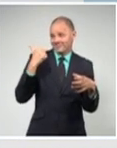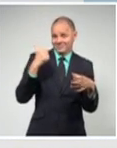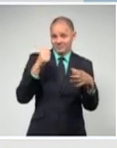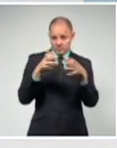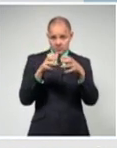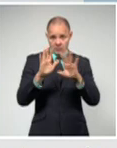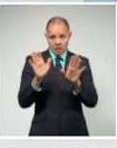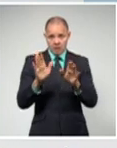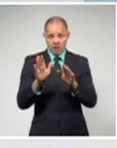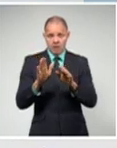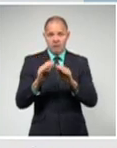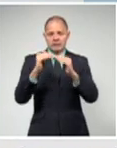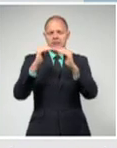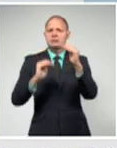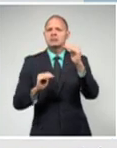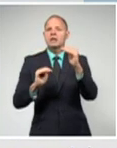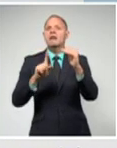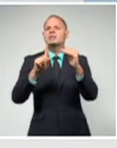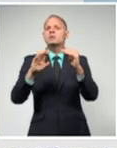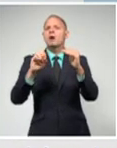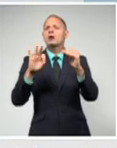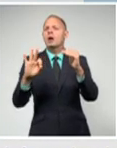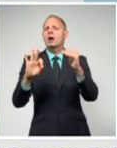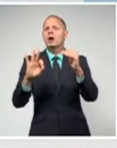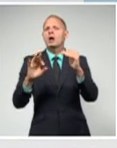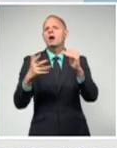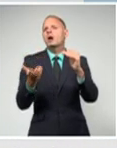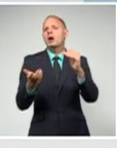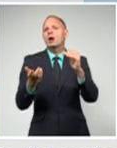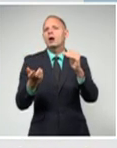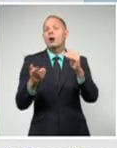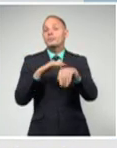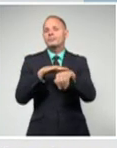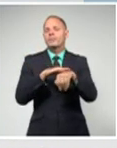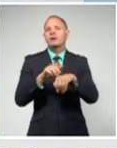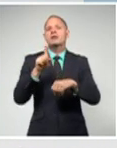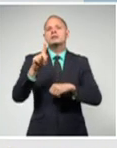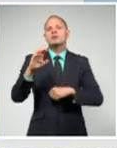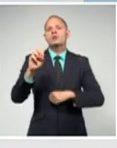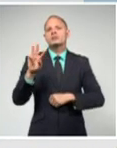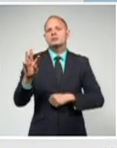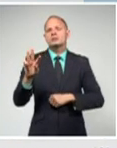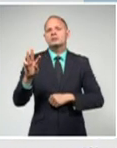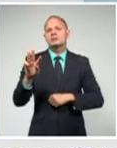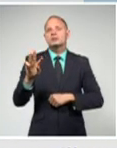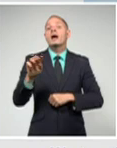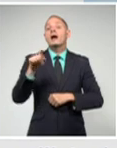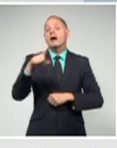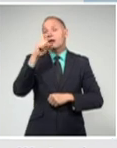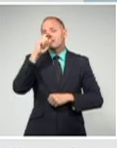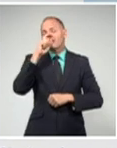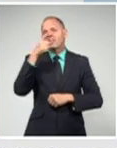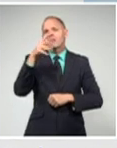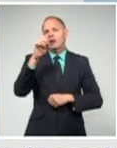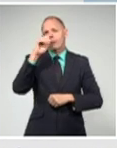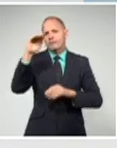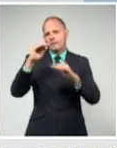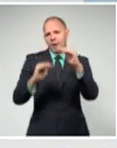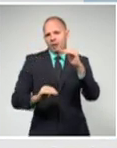con 18 y menos años de edad son los que se llaman en edades pediátricas.